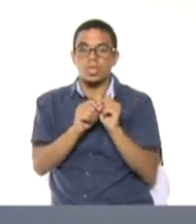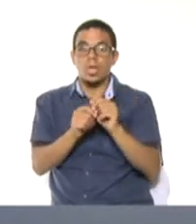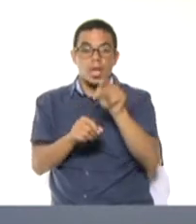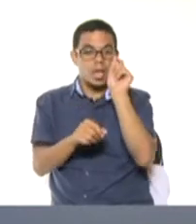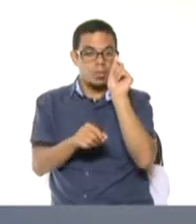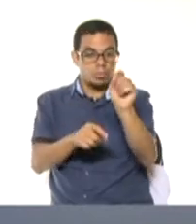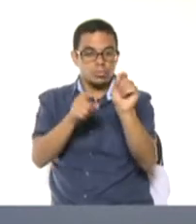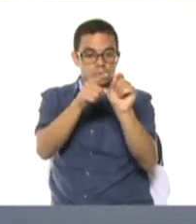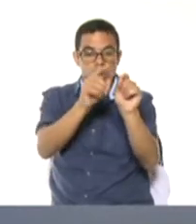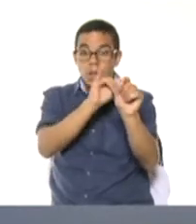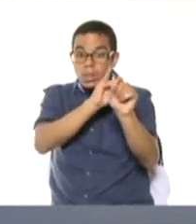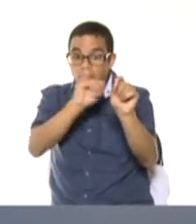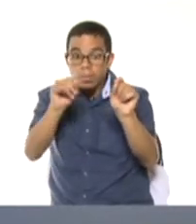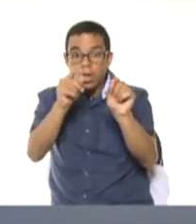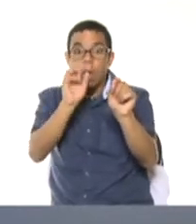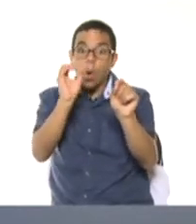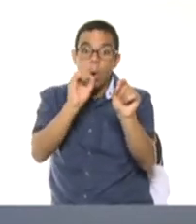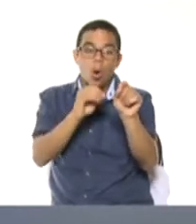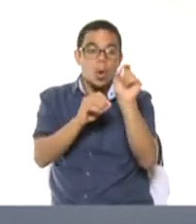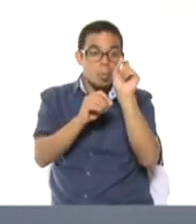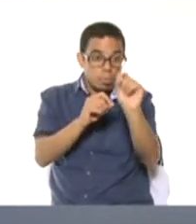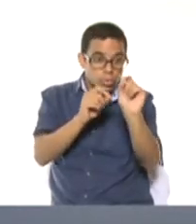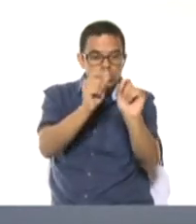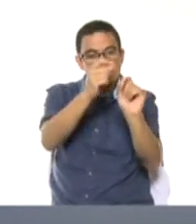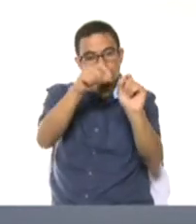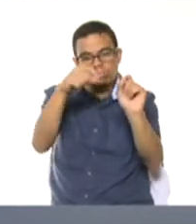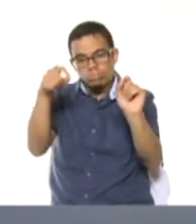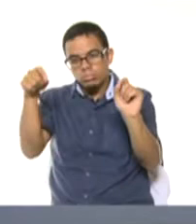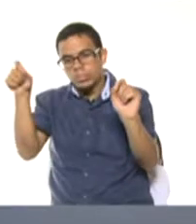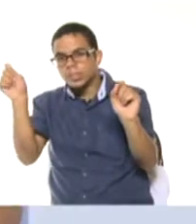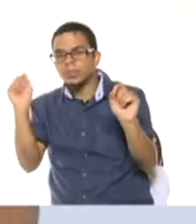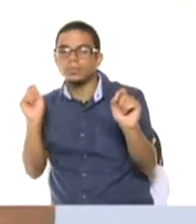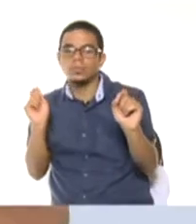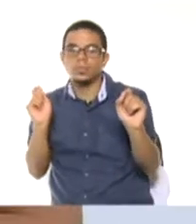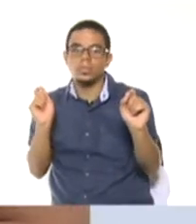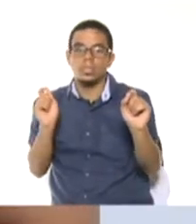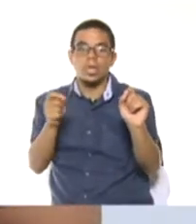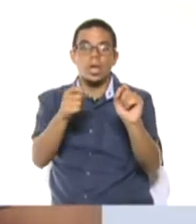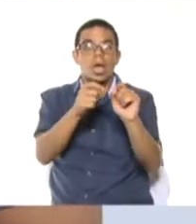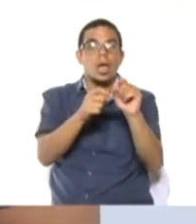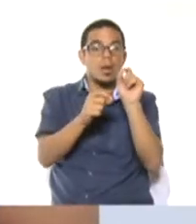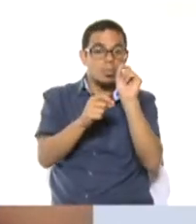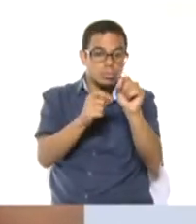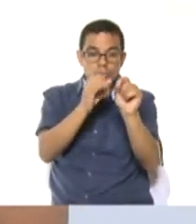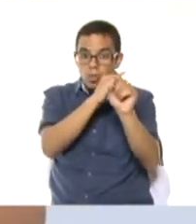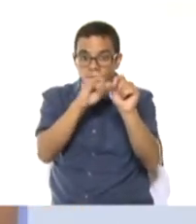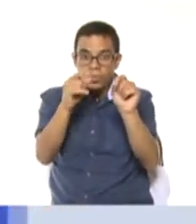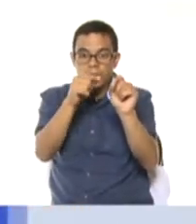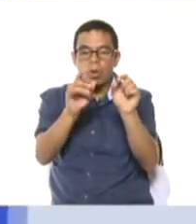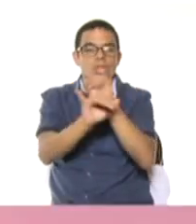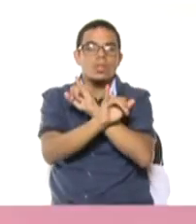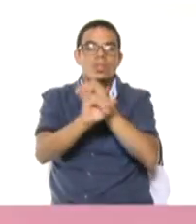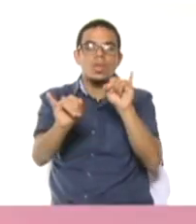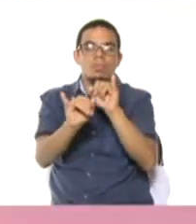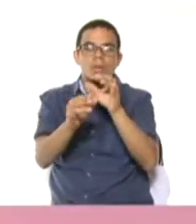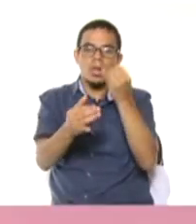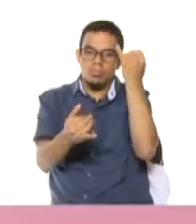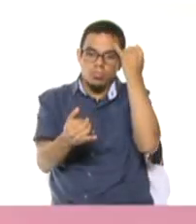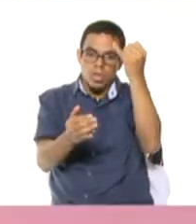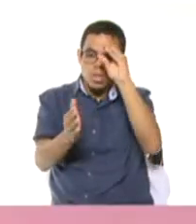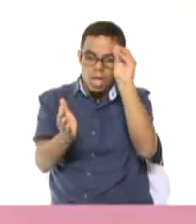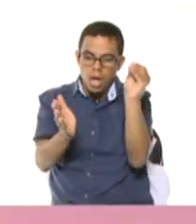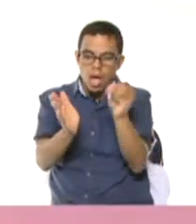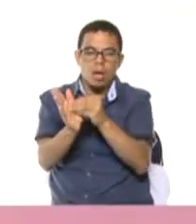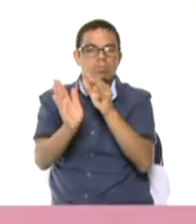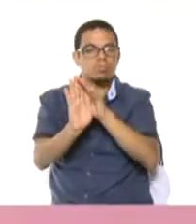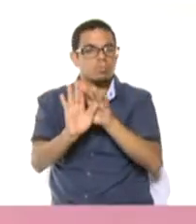y punto y final. El punto y final nos indica cuando finalizamos un texto. Muy bien, Sara. También tenemos